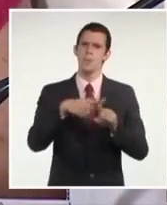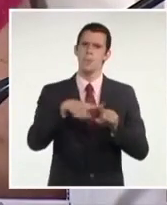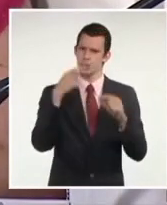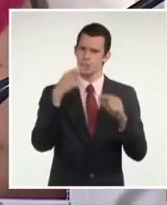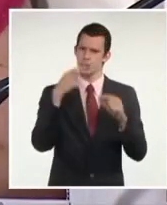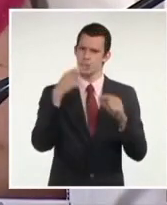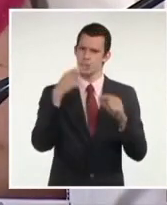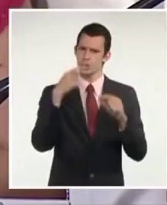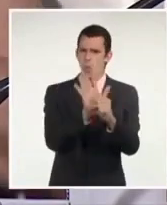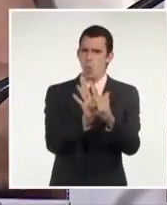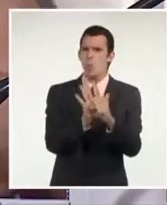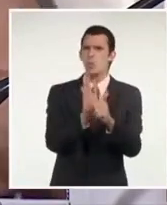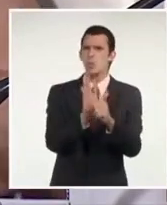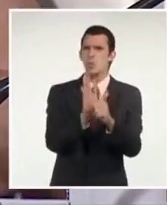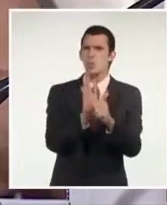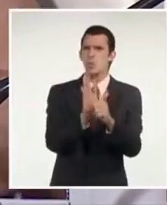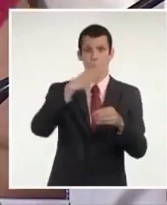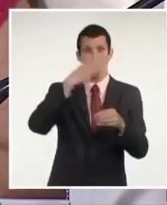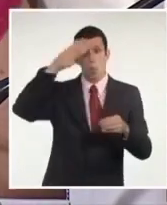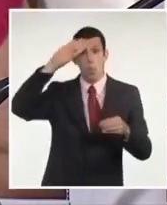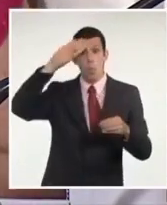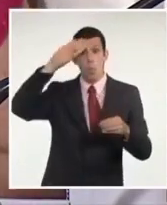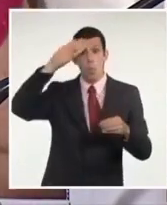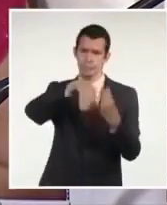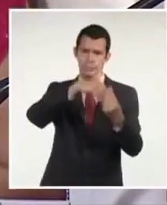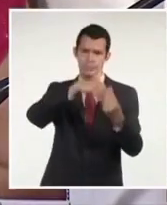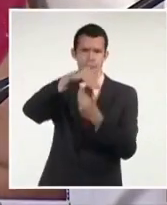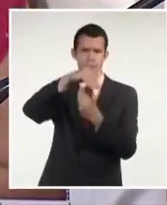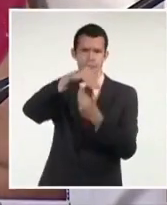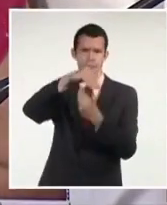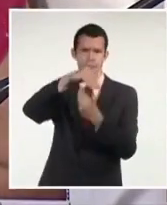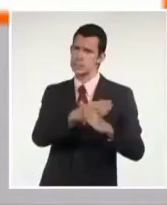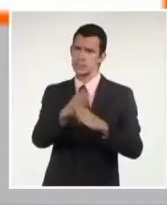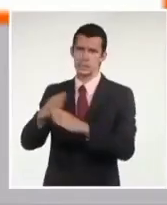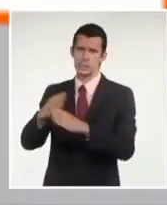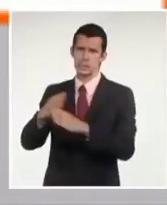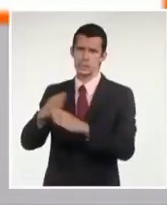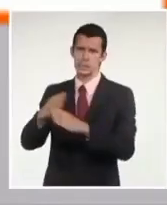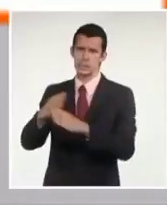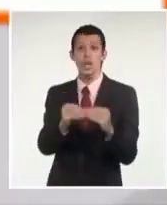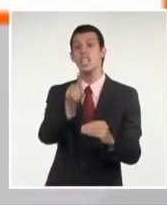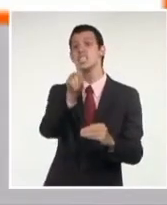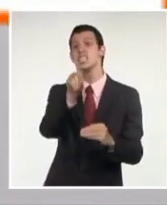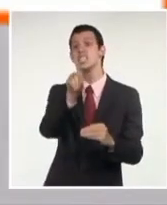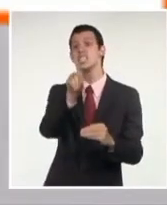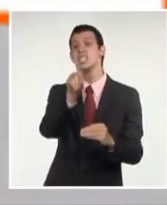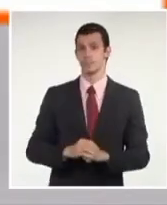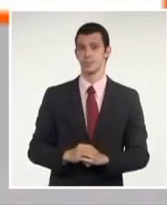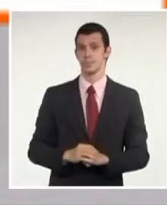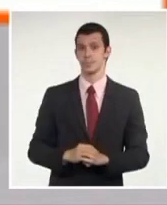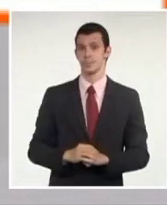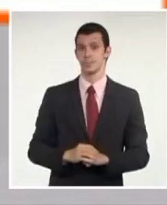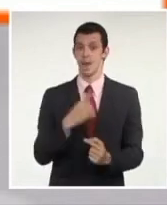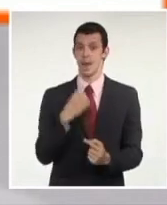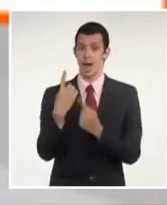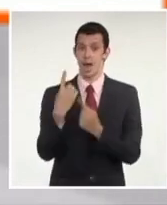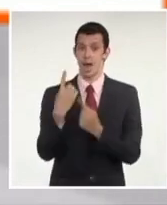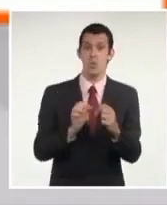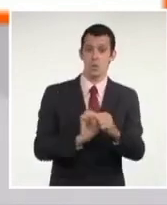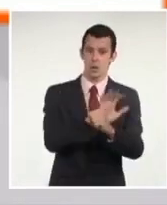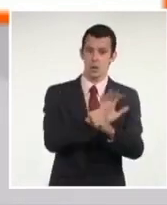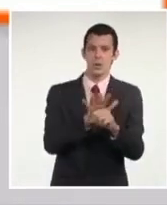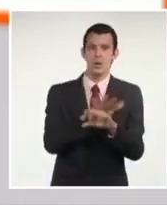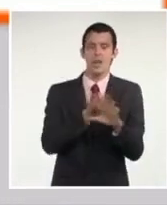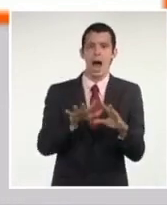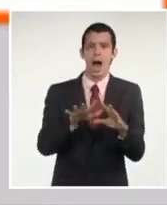hay 11, 5, 16 variantes. Algunas que prácticamente las hemos perdido en el